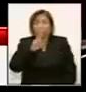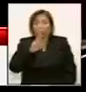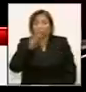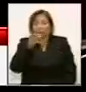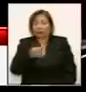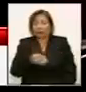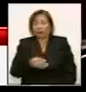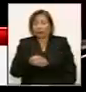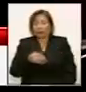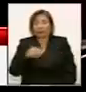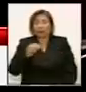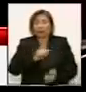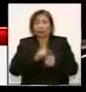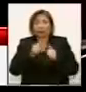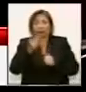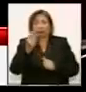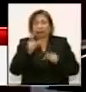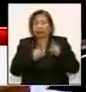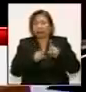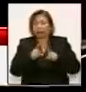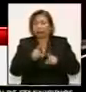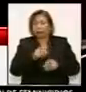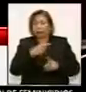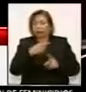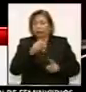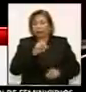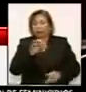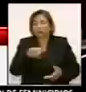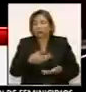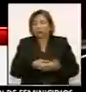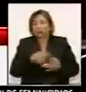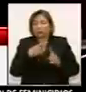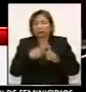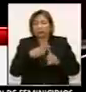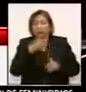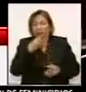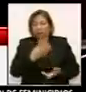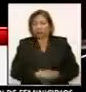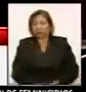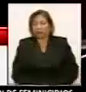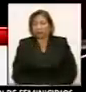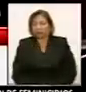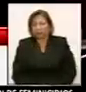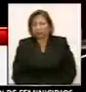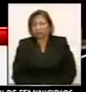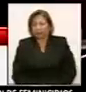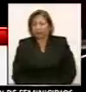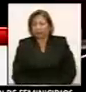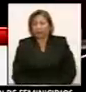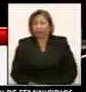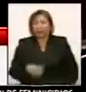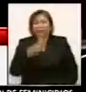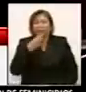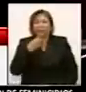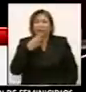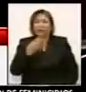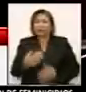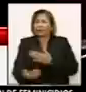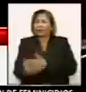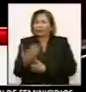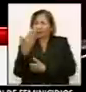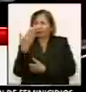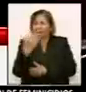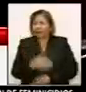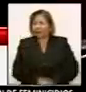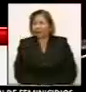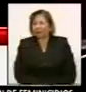presentes. De Perú por el Cambio, 11. Todos votamos a favor, todos votamos a favor. Y como bien ha dicho el señor Mauricio Mundo en la mañana, cuando